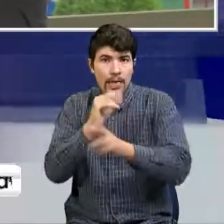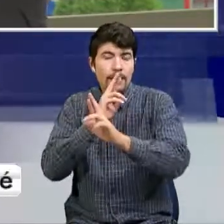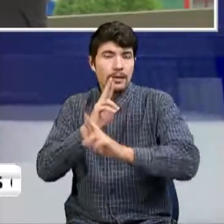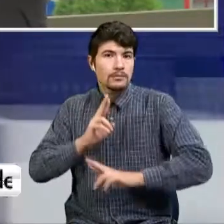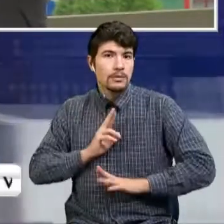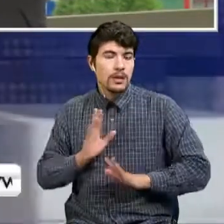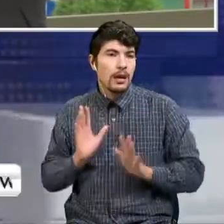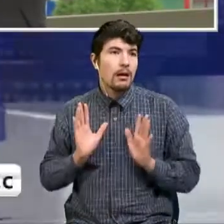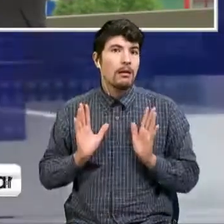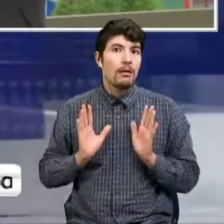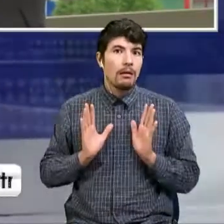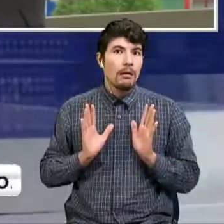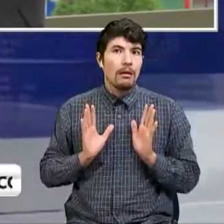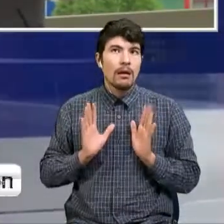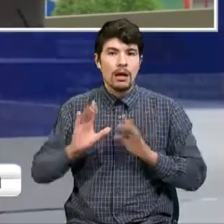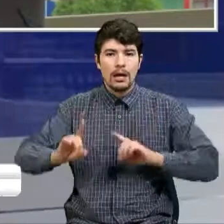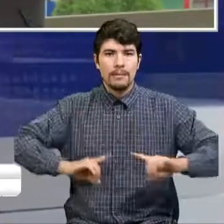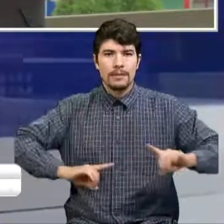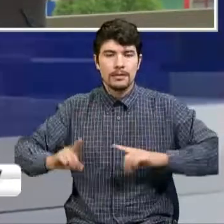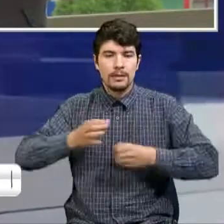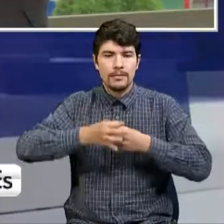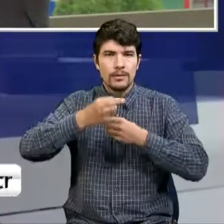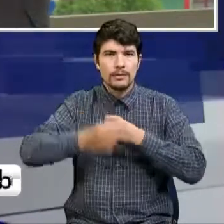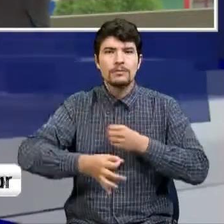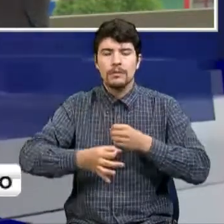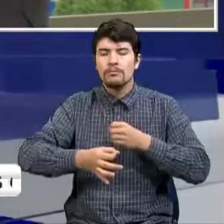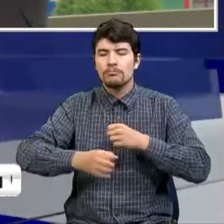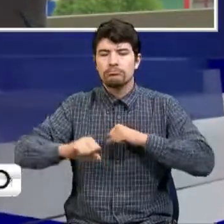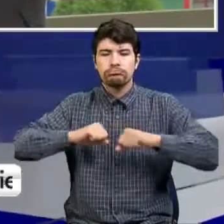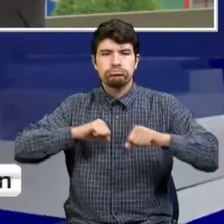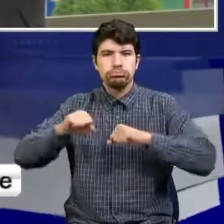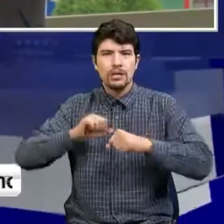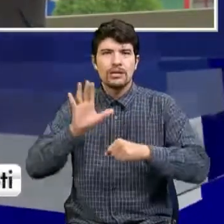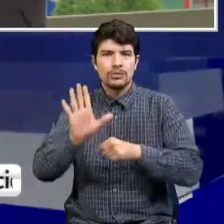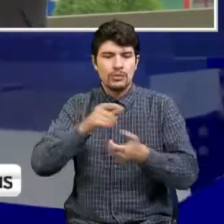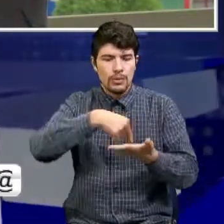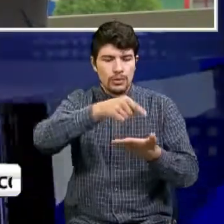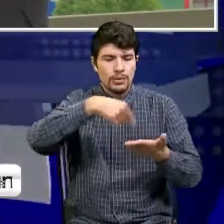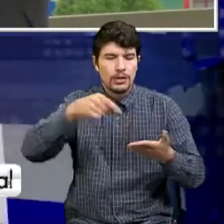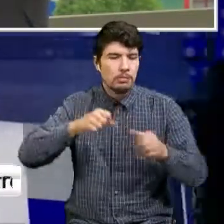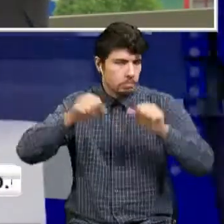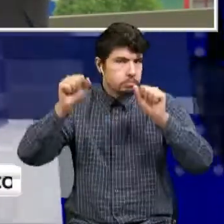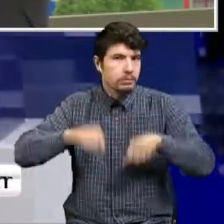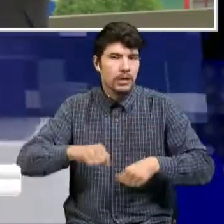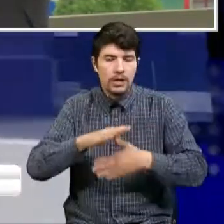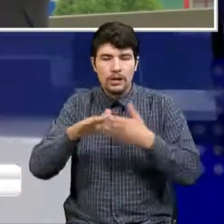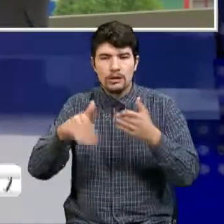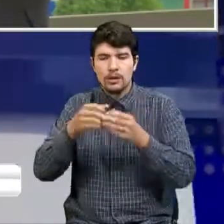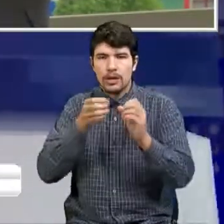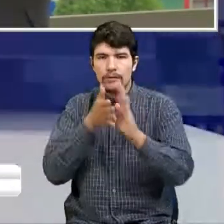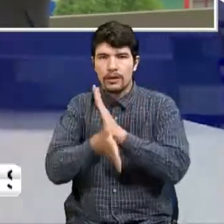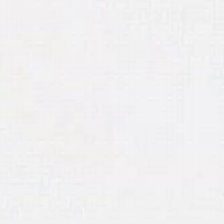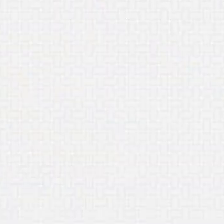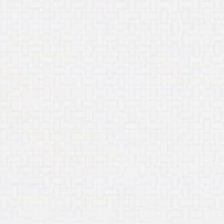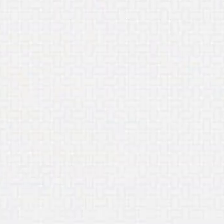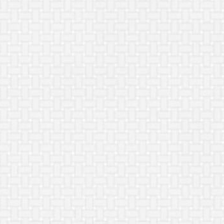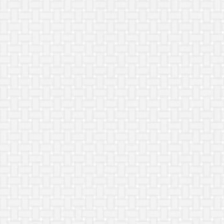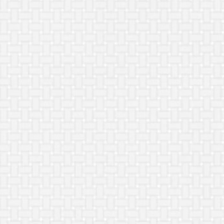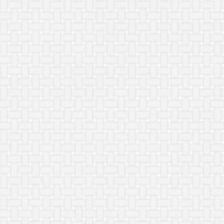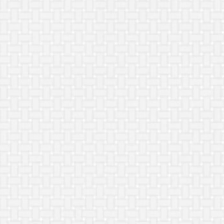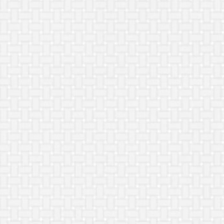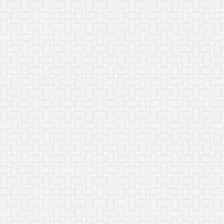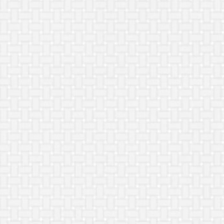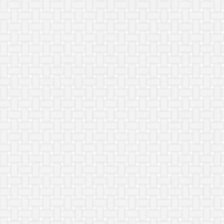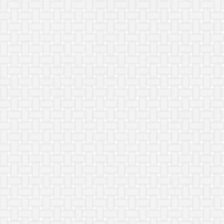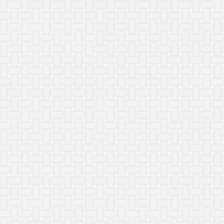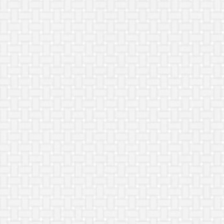sobre este tema la administración municipal actuará sobre este contrato se sólo por el momento siguen ustedes en estudio ganan